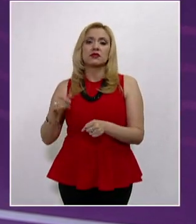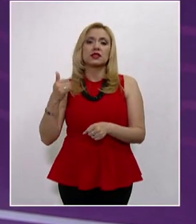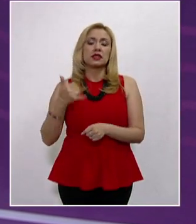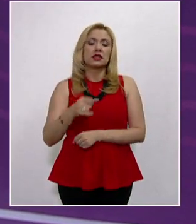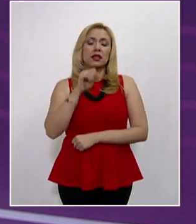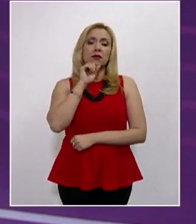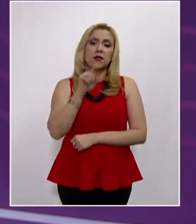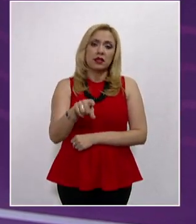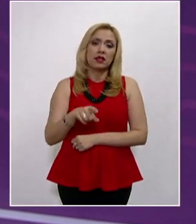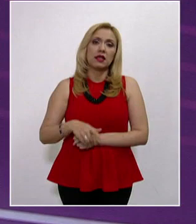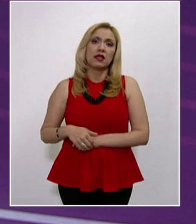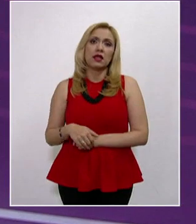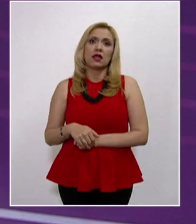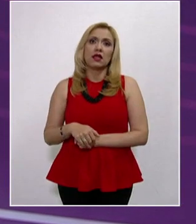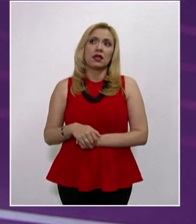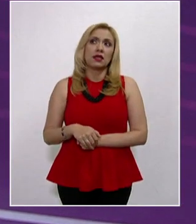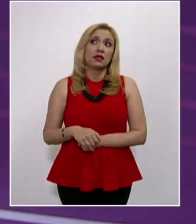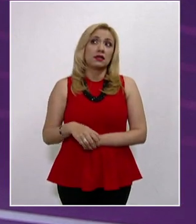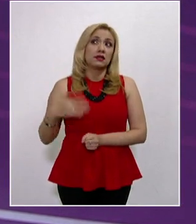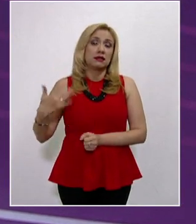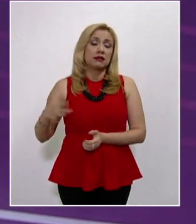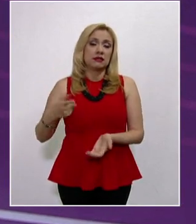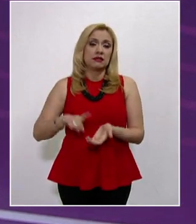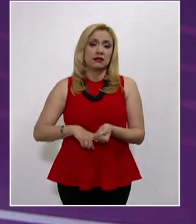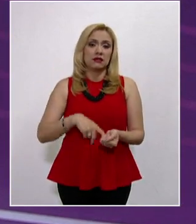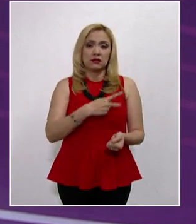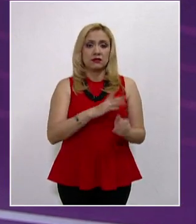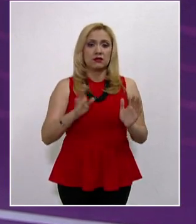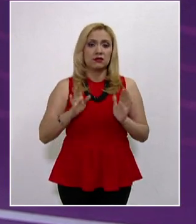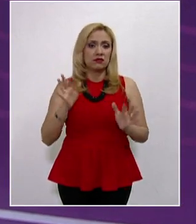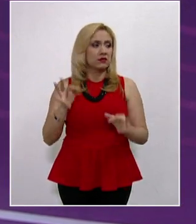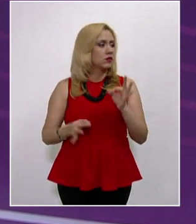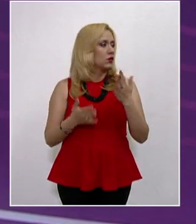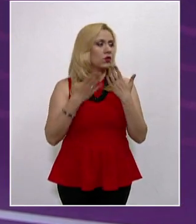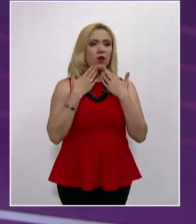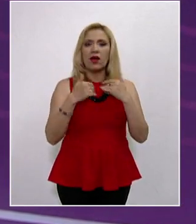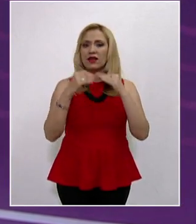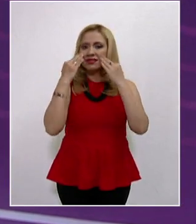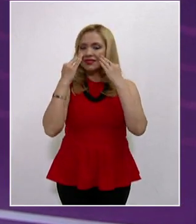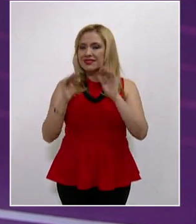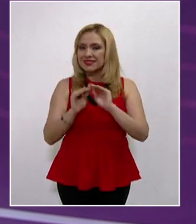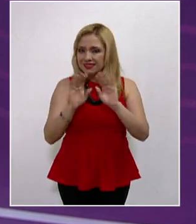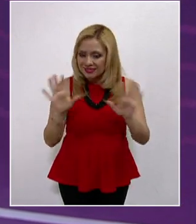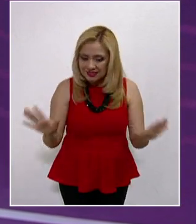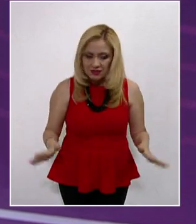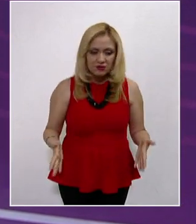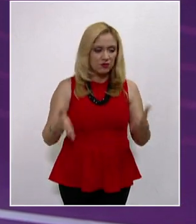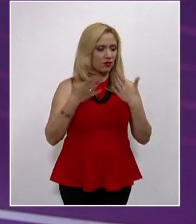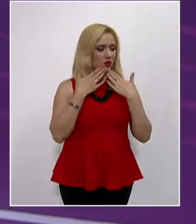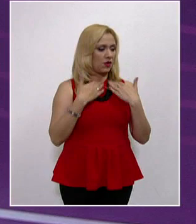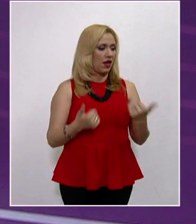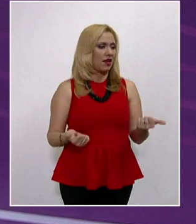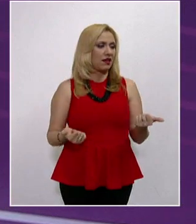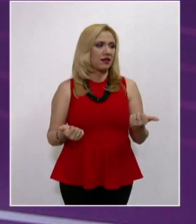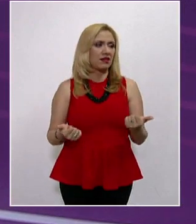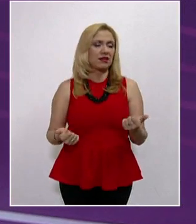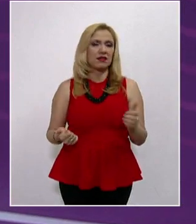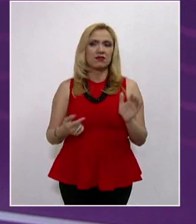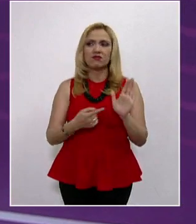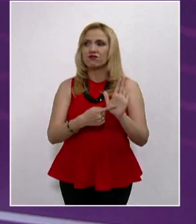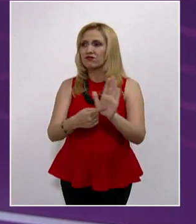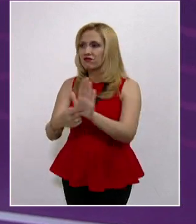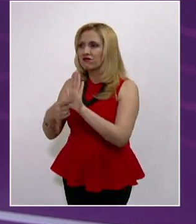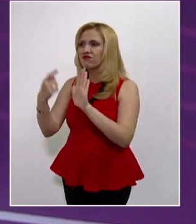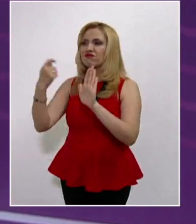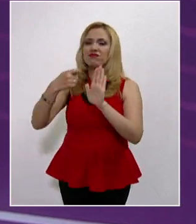también justamente dentro del fuero militar no hay transparencia, no es un espacio para que pueda haber una